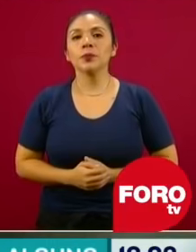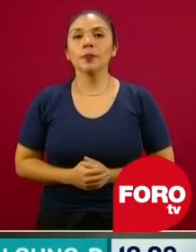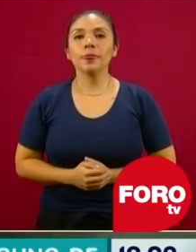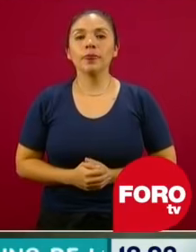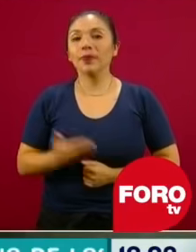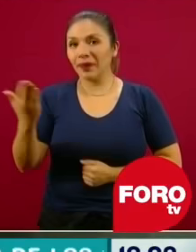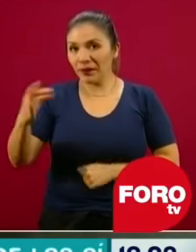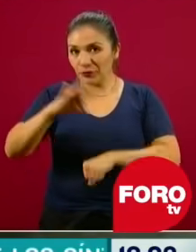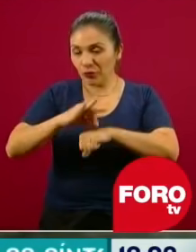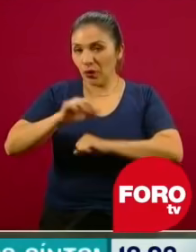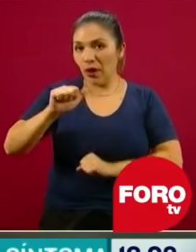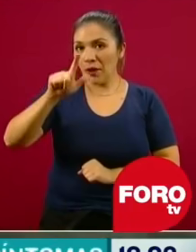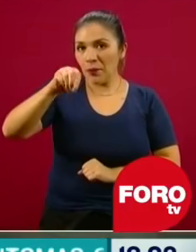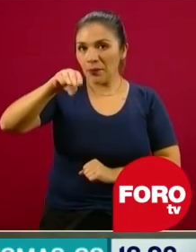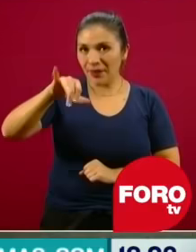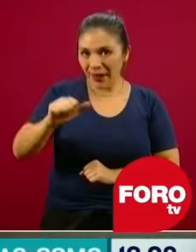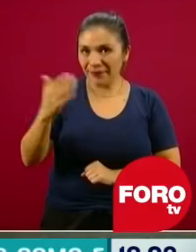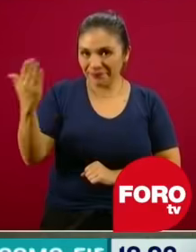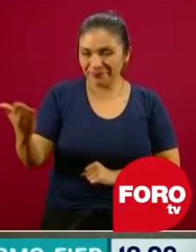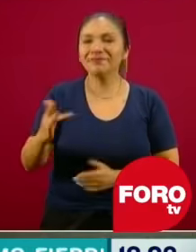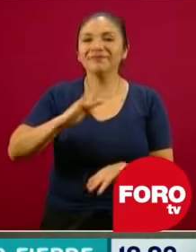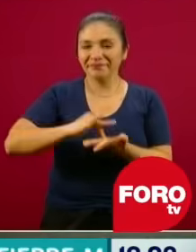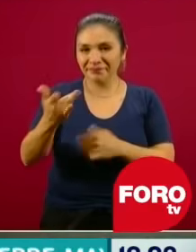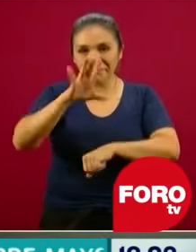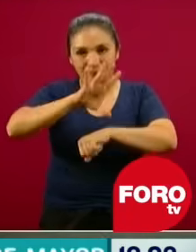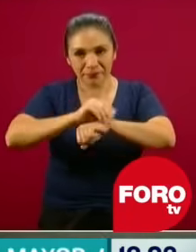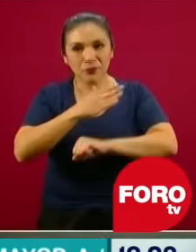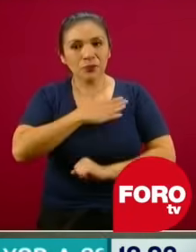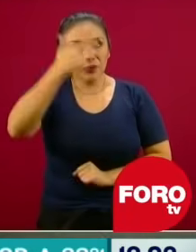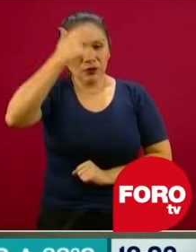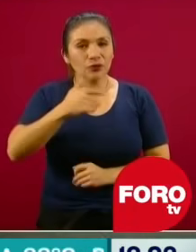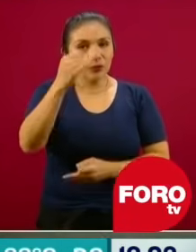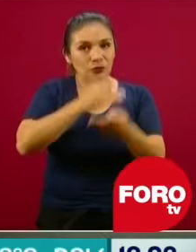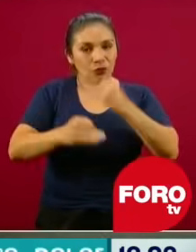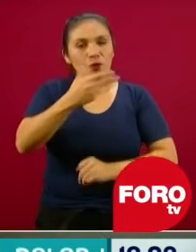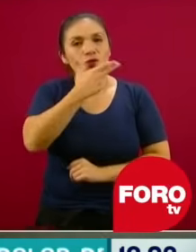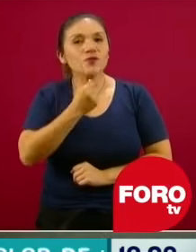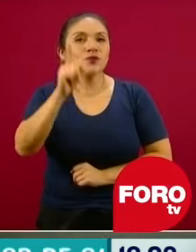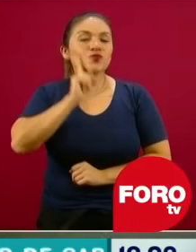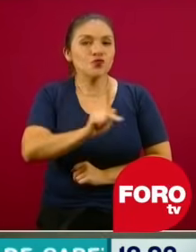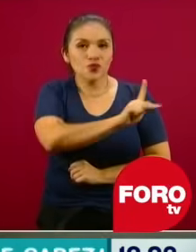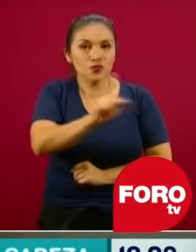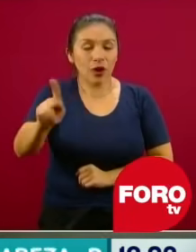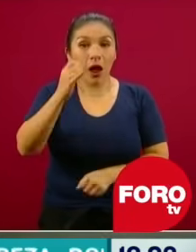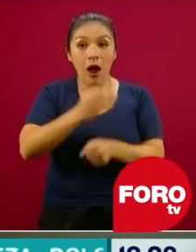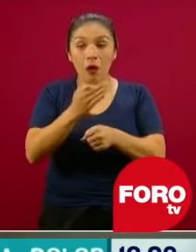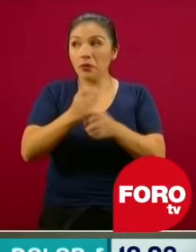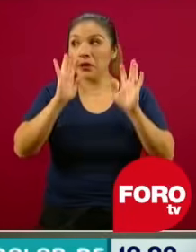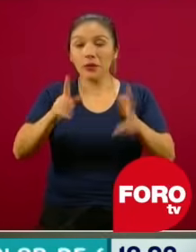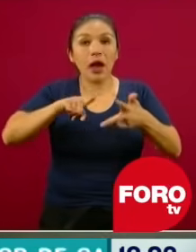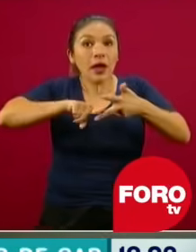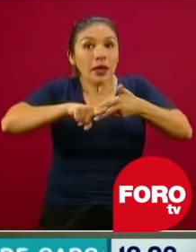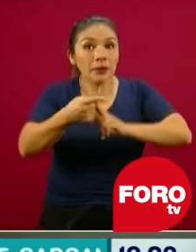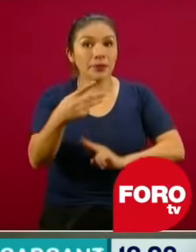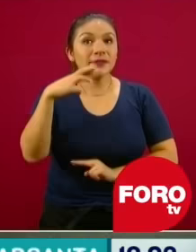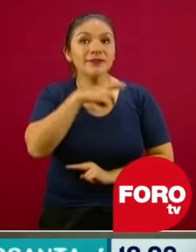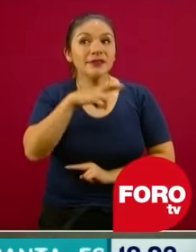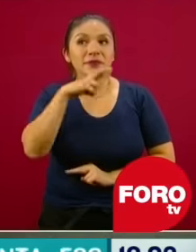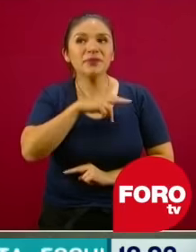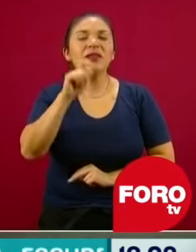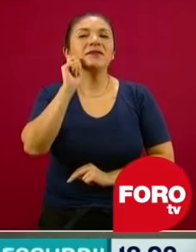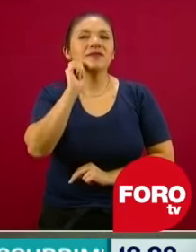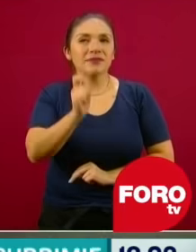Alomía, por favor. Con permiso, señor secretario. Muy buenas noches a todas y todos. Iniciamos rápidamente con